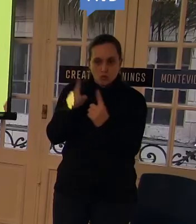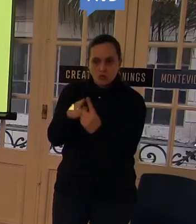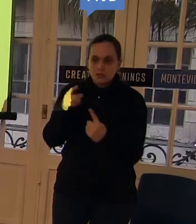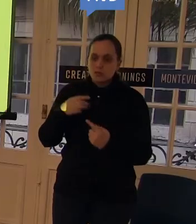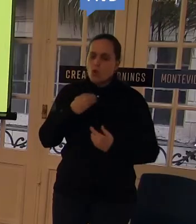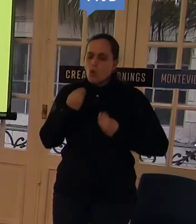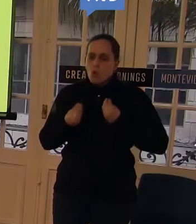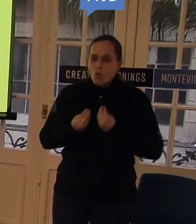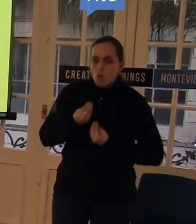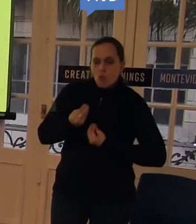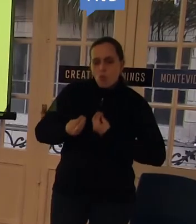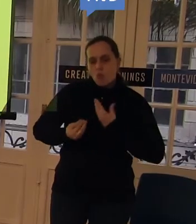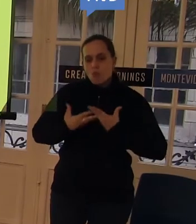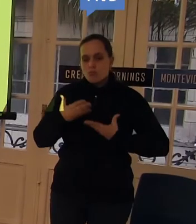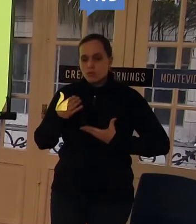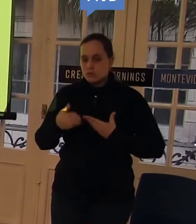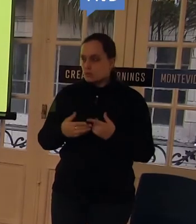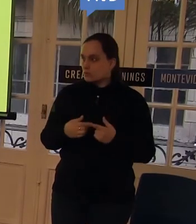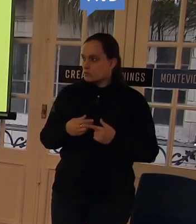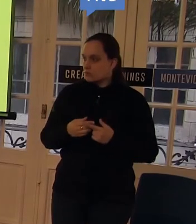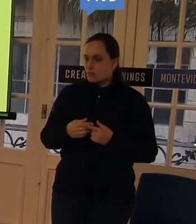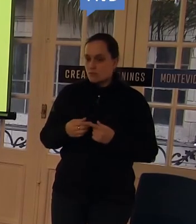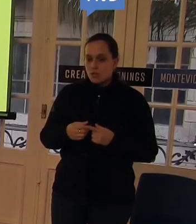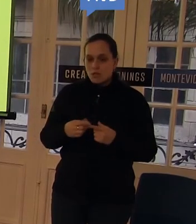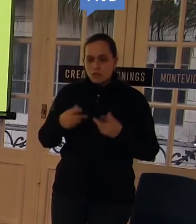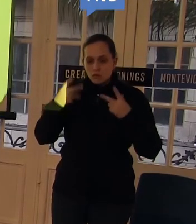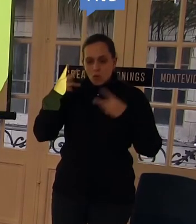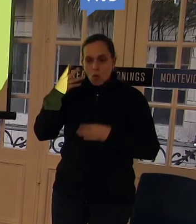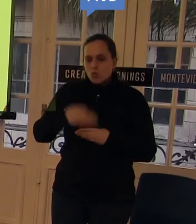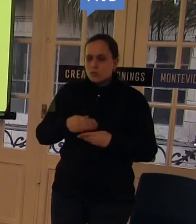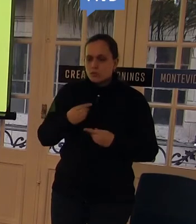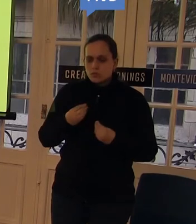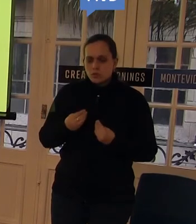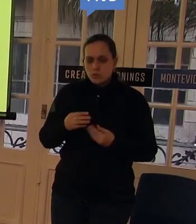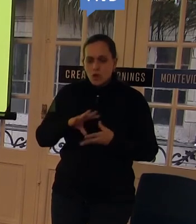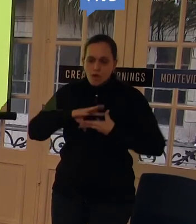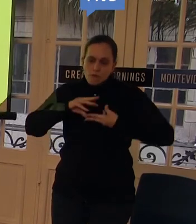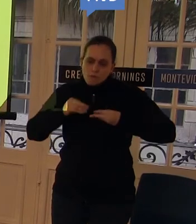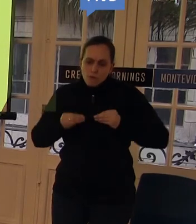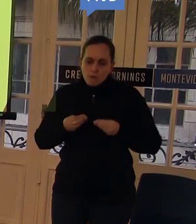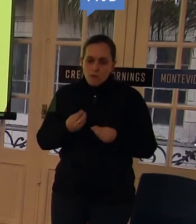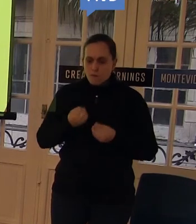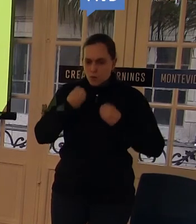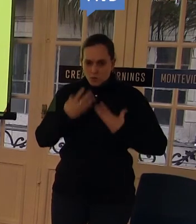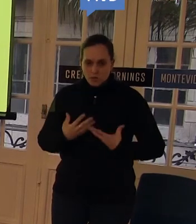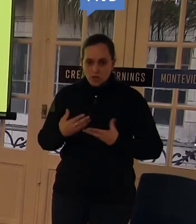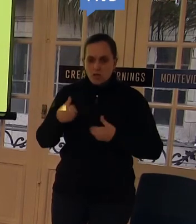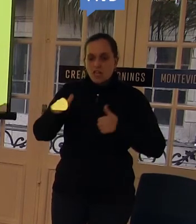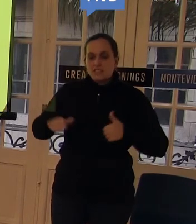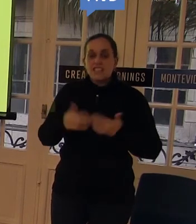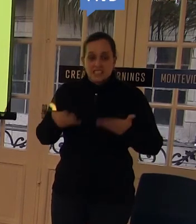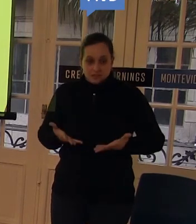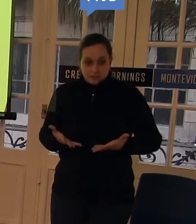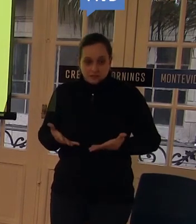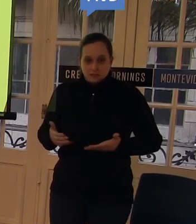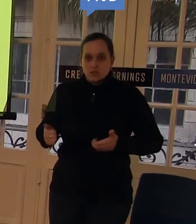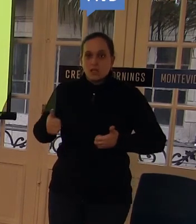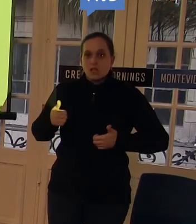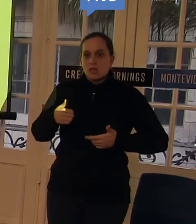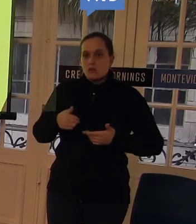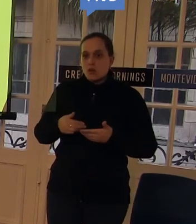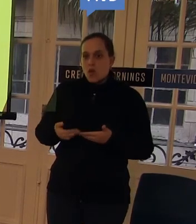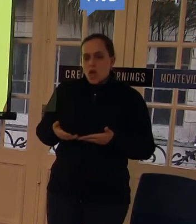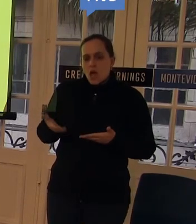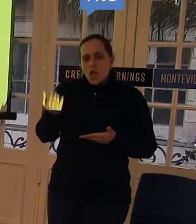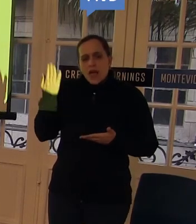necesidades, entender el fin por el cual vamos a hacer lo que estamos haciendo, entender qué hay detrás